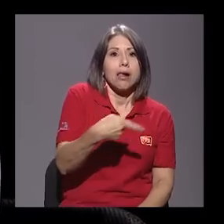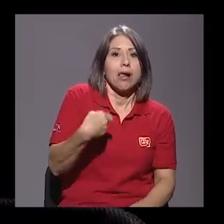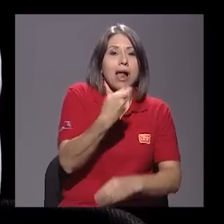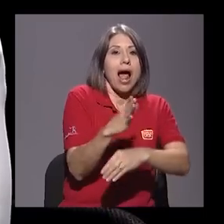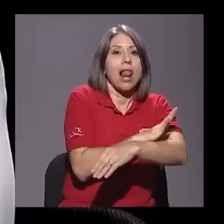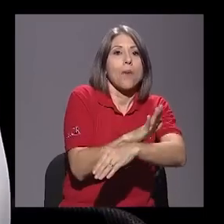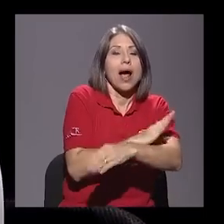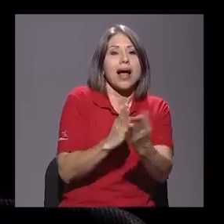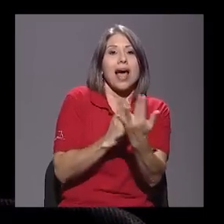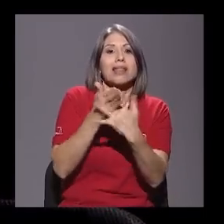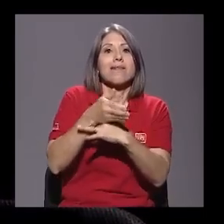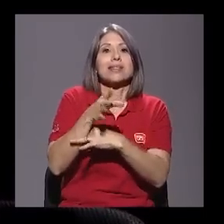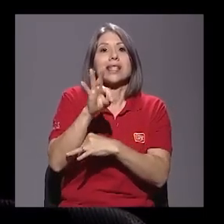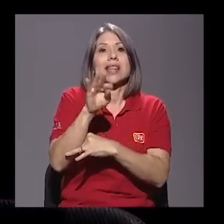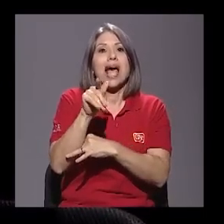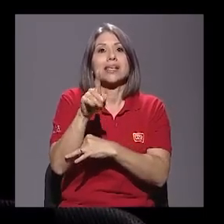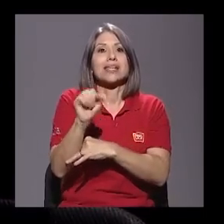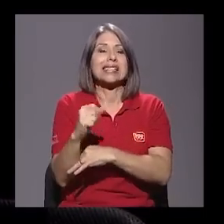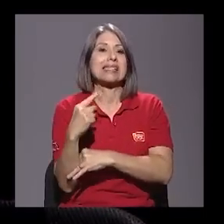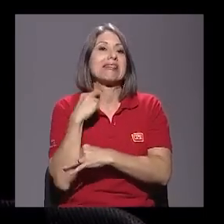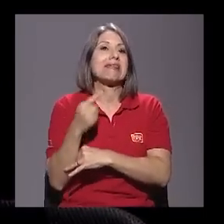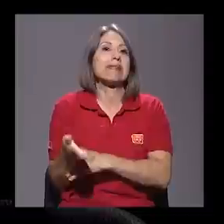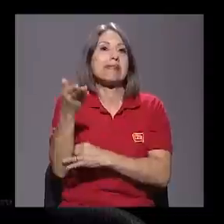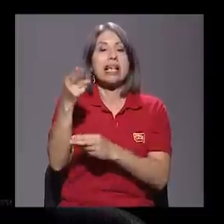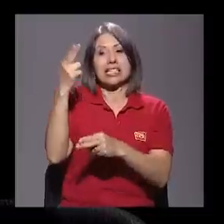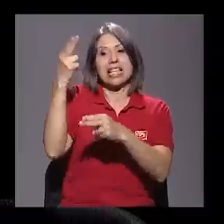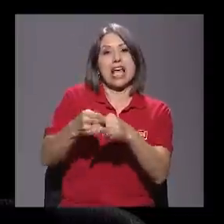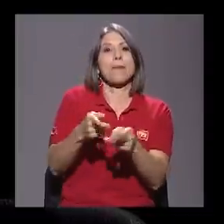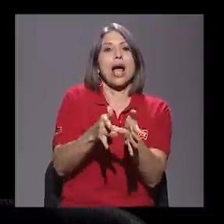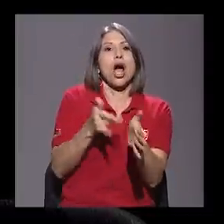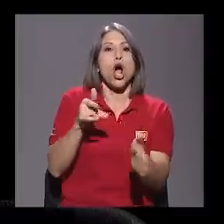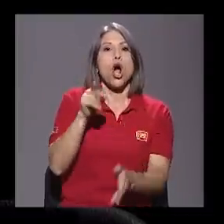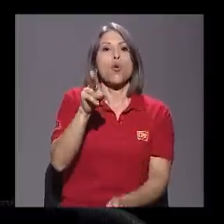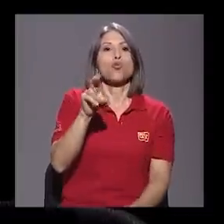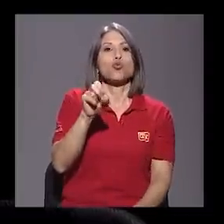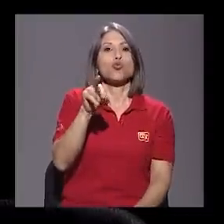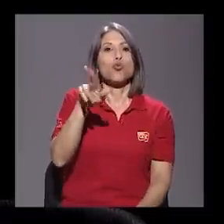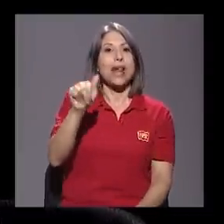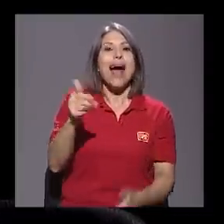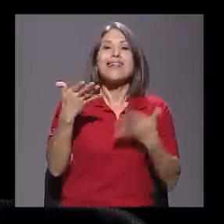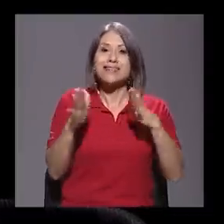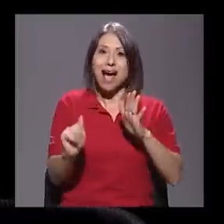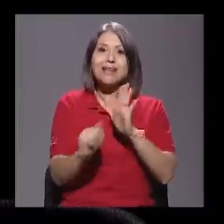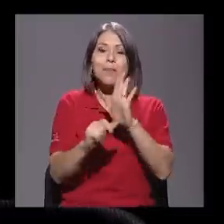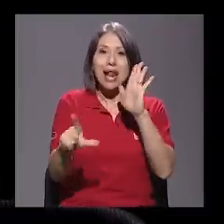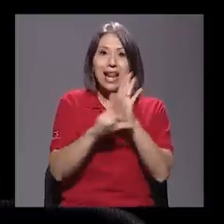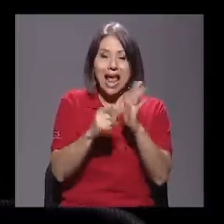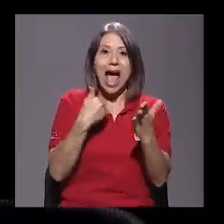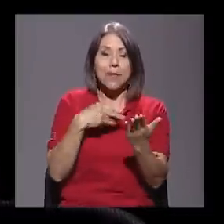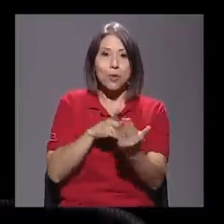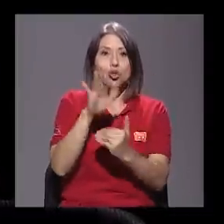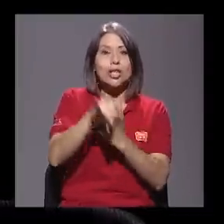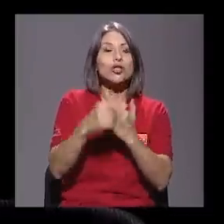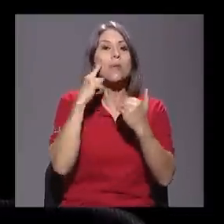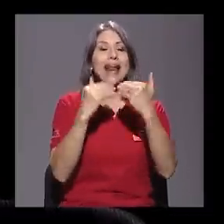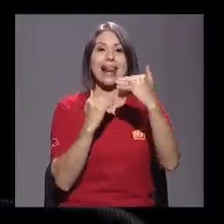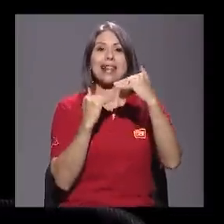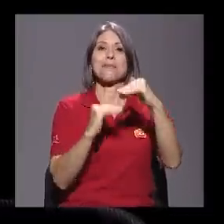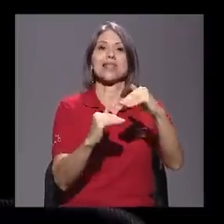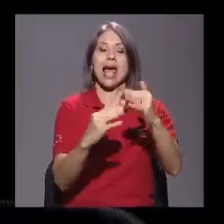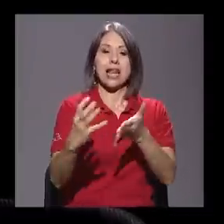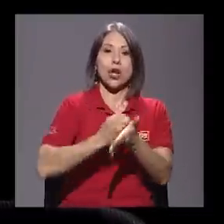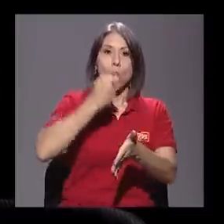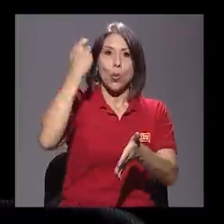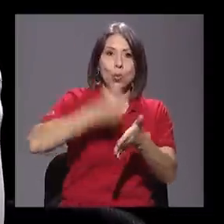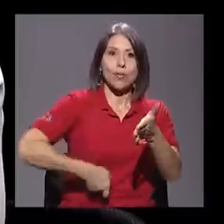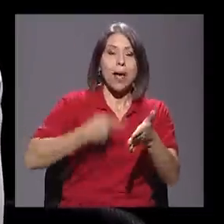llama usura. Y en la Asamblea Legislativa hay proyectos de ley puntuales para limitar las tasas de interés y para